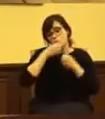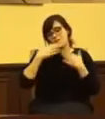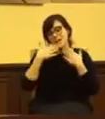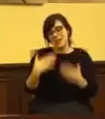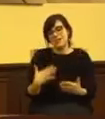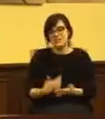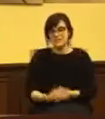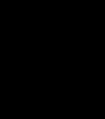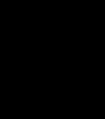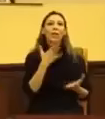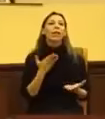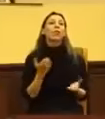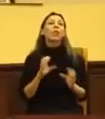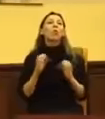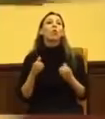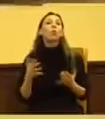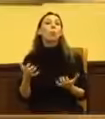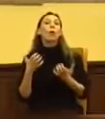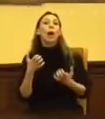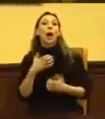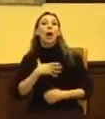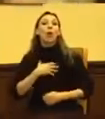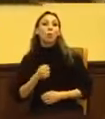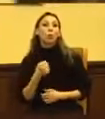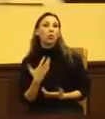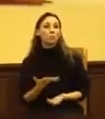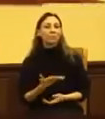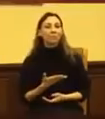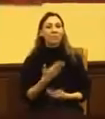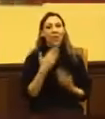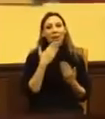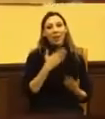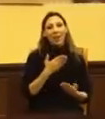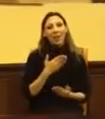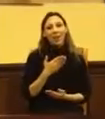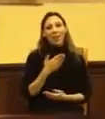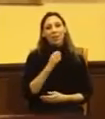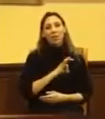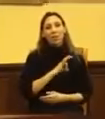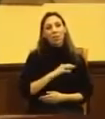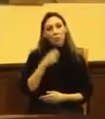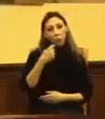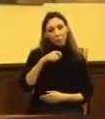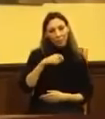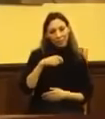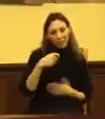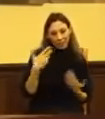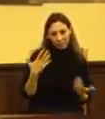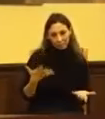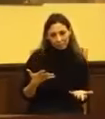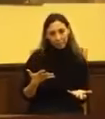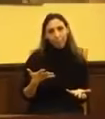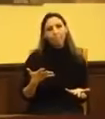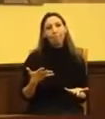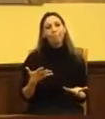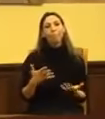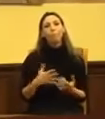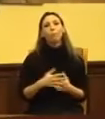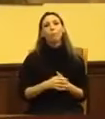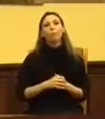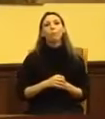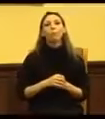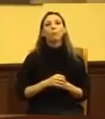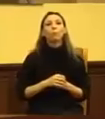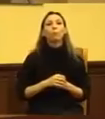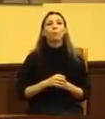gracias. Gracias a usted. Tiene la... Gracias, señora presidenta. De reloj, qué gran musa perdió Carlo Collodi con usted, señora Parrilla. Qué